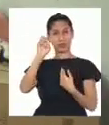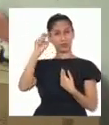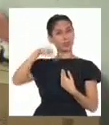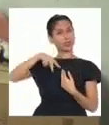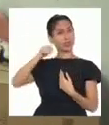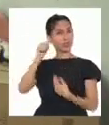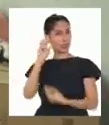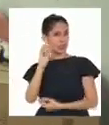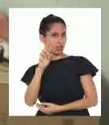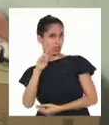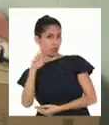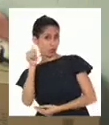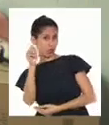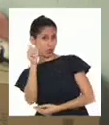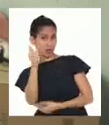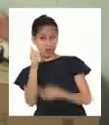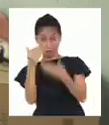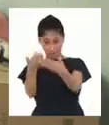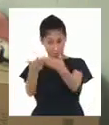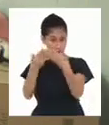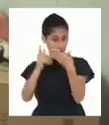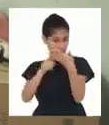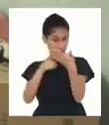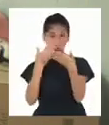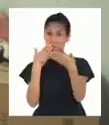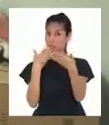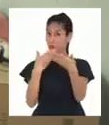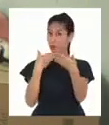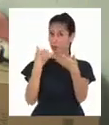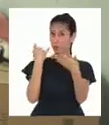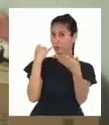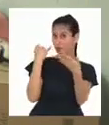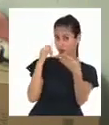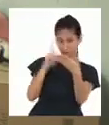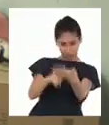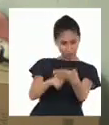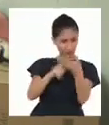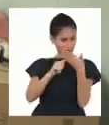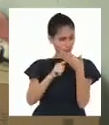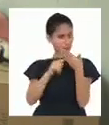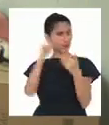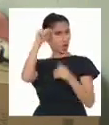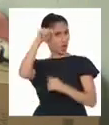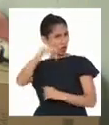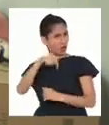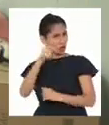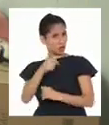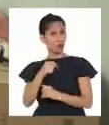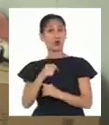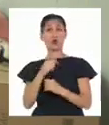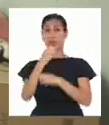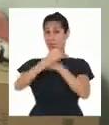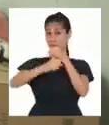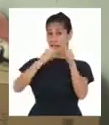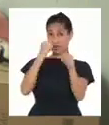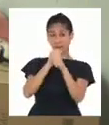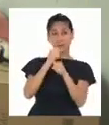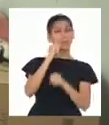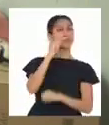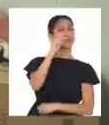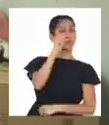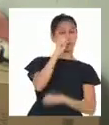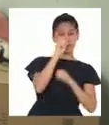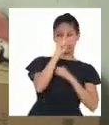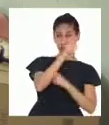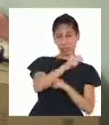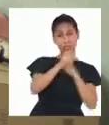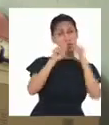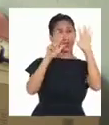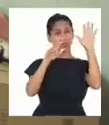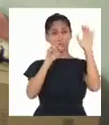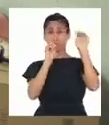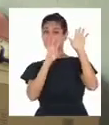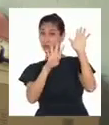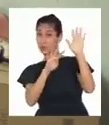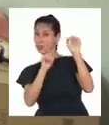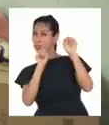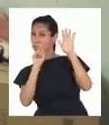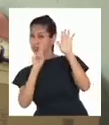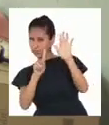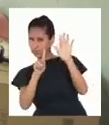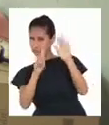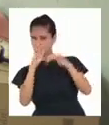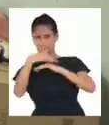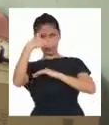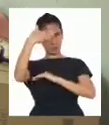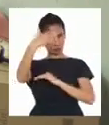Gracias por el dato, googleana. Entonces, con el voto directo conseguido en 1896 y con el reconocimiento al